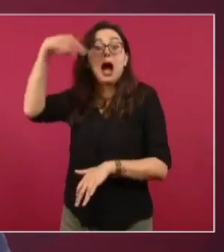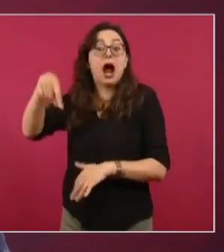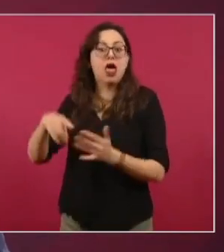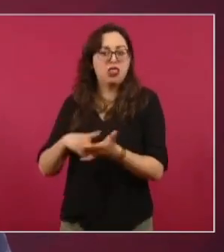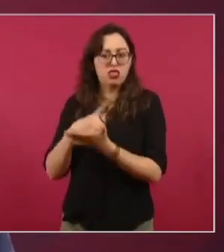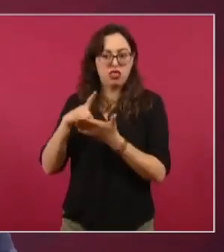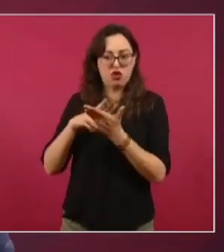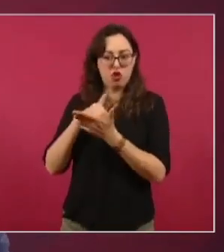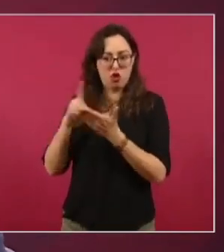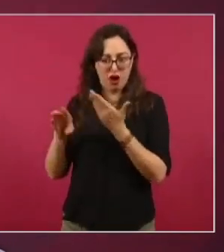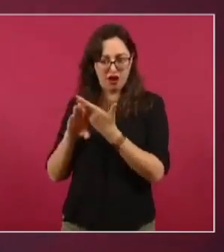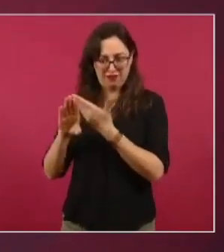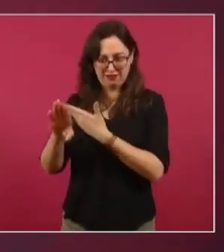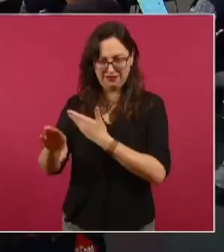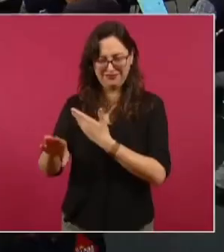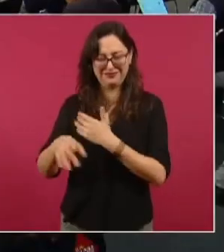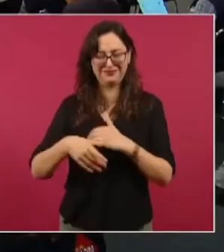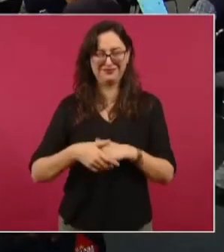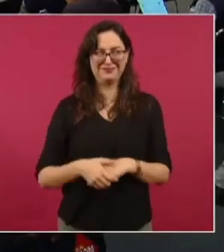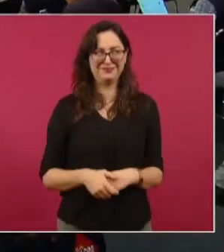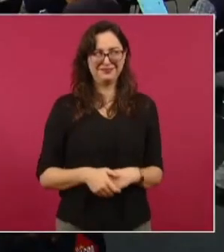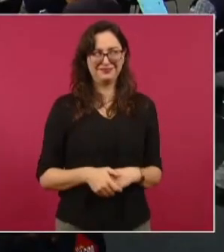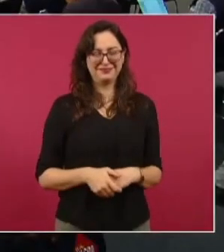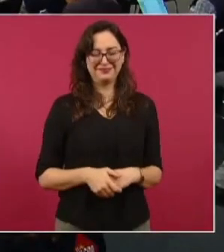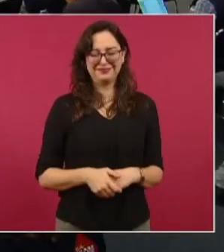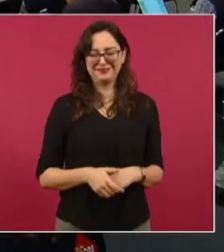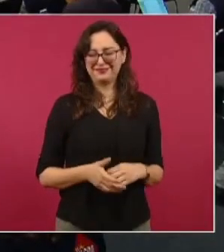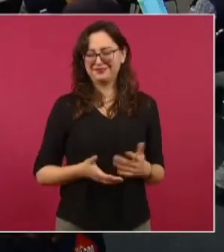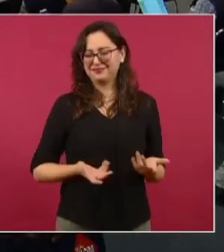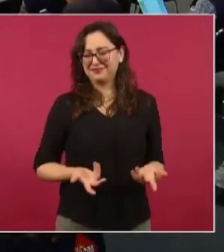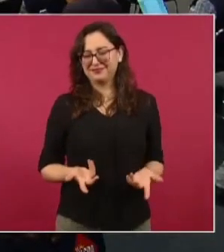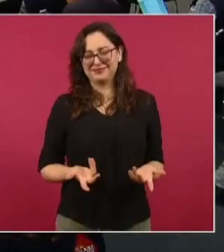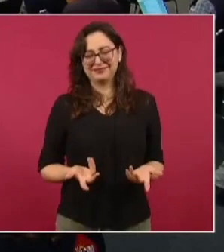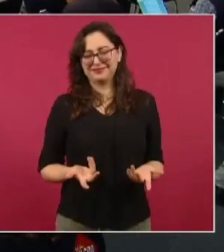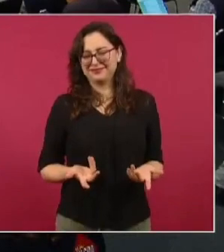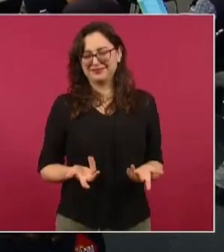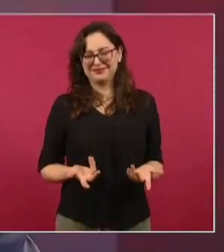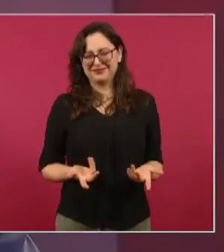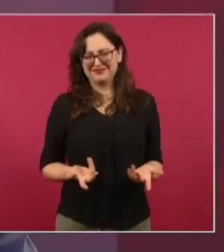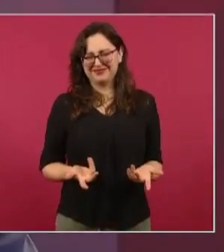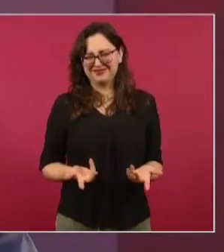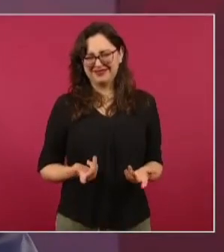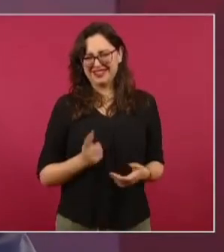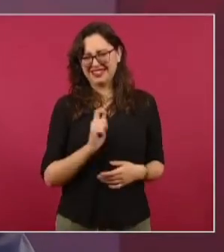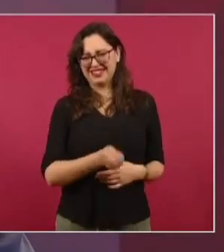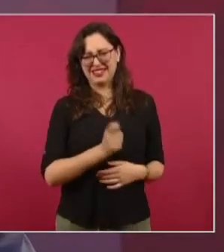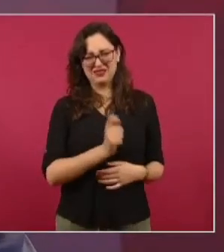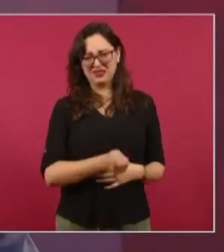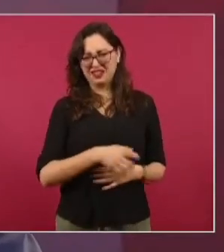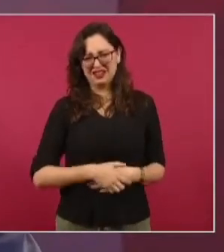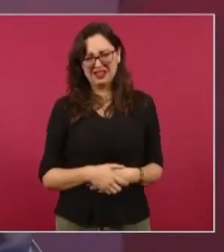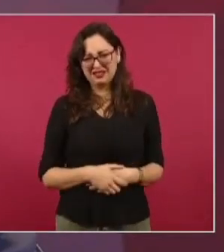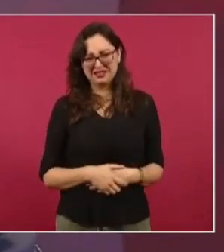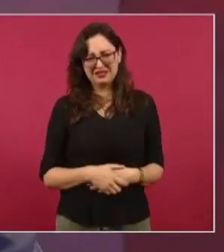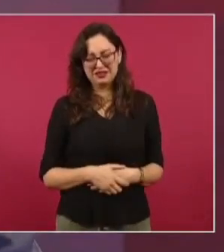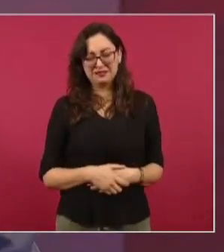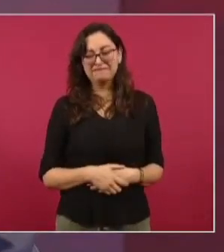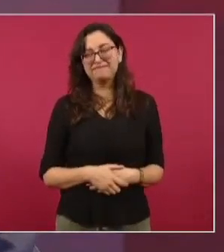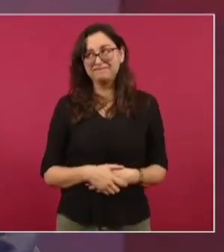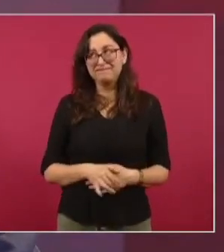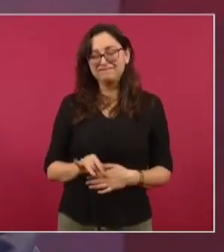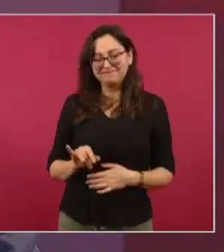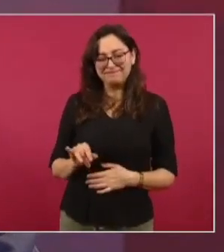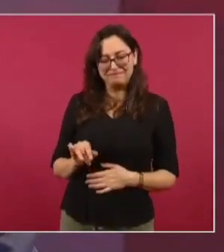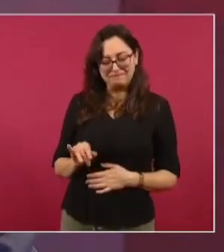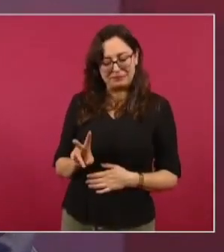tratarlos como terroristas y vamos a presentar una iniciativa ¿qué es eso? o es realmente